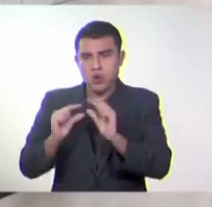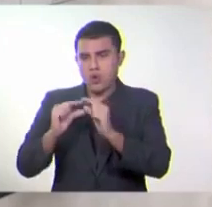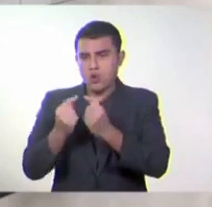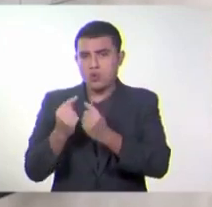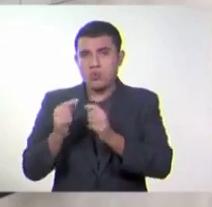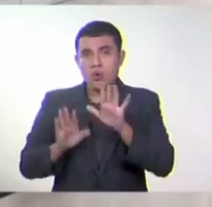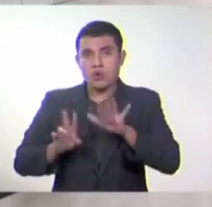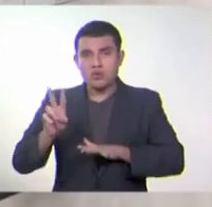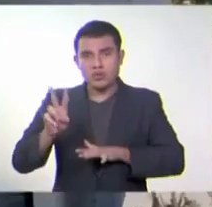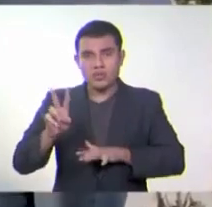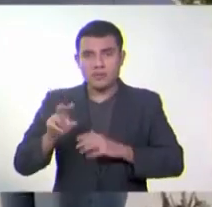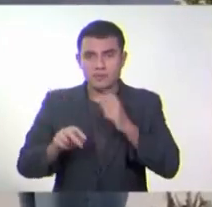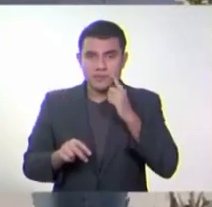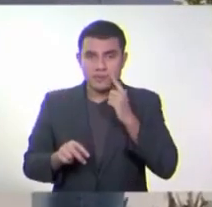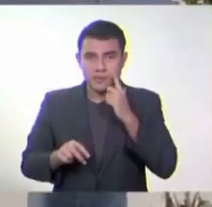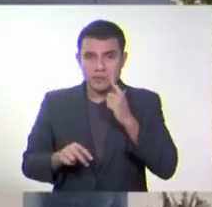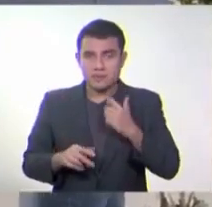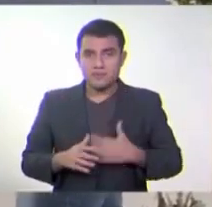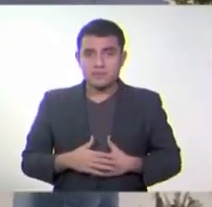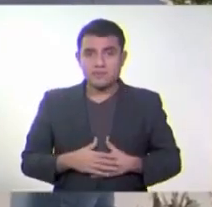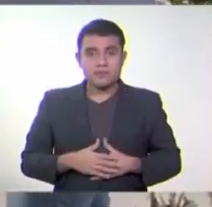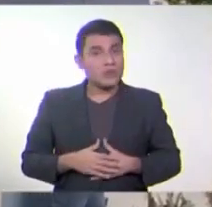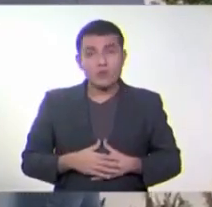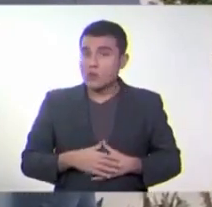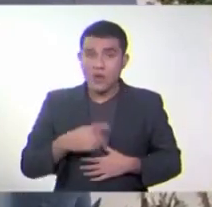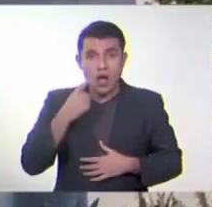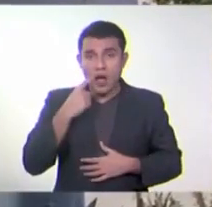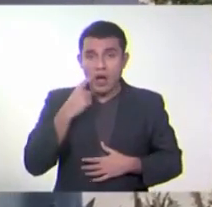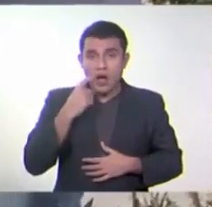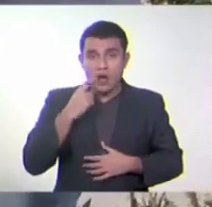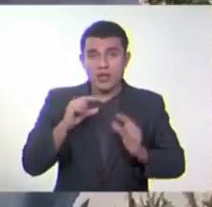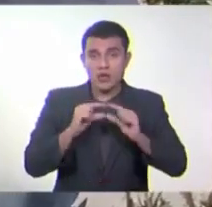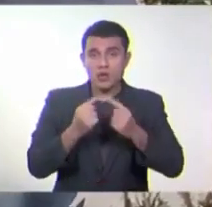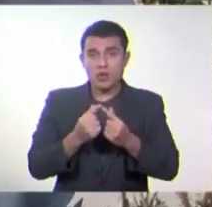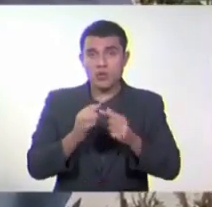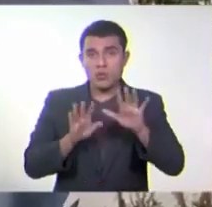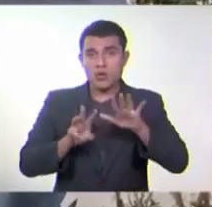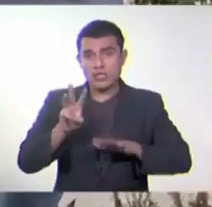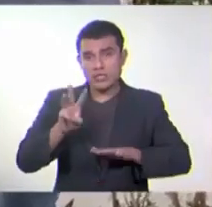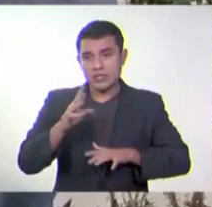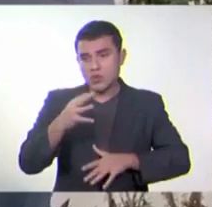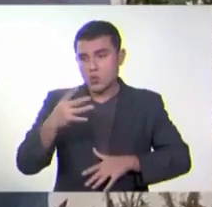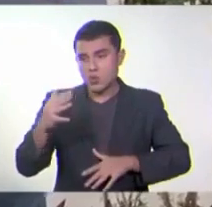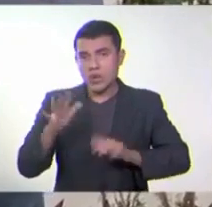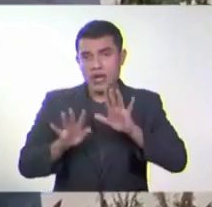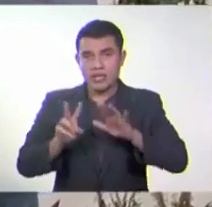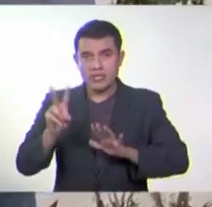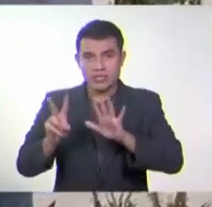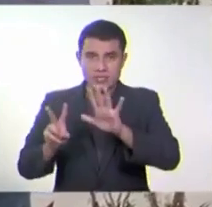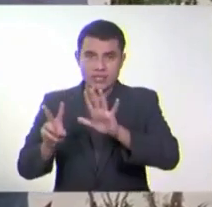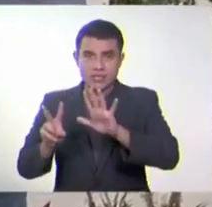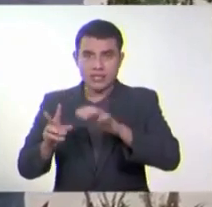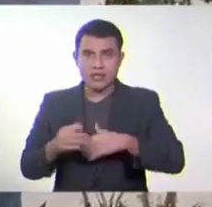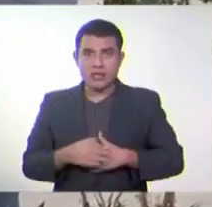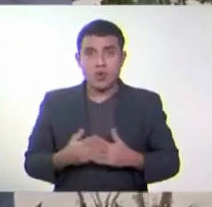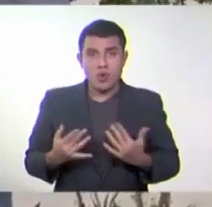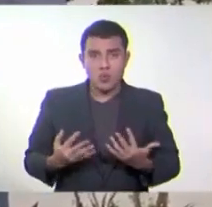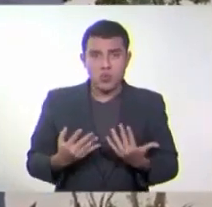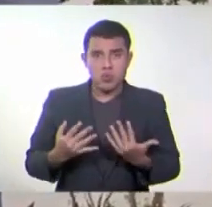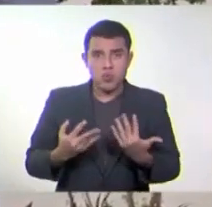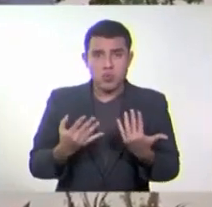12, no metales del 13 al 17, gases nobles